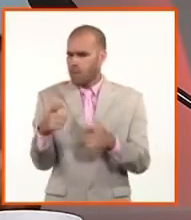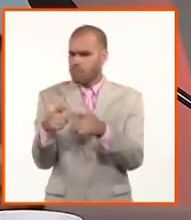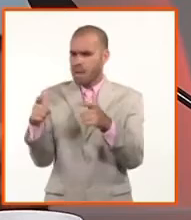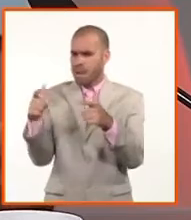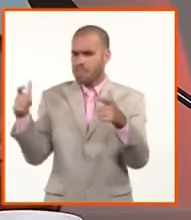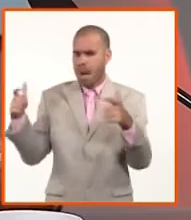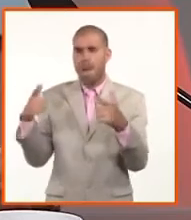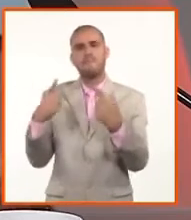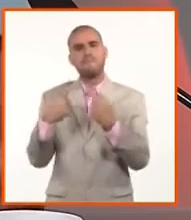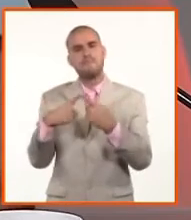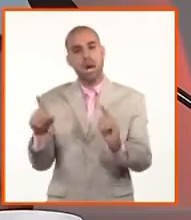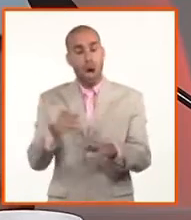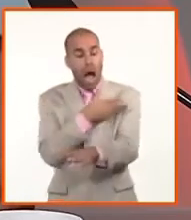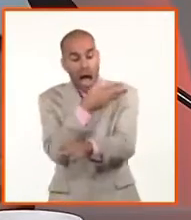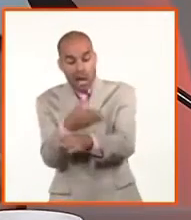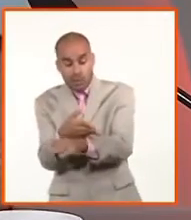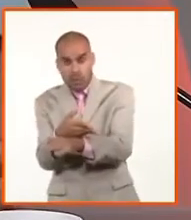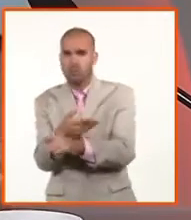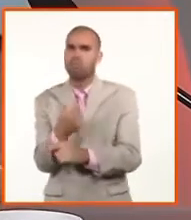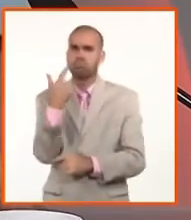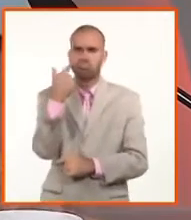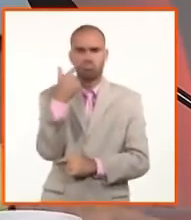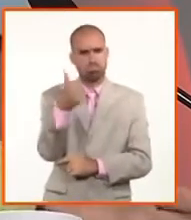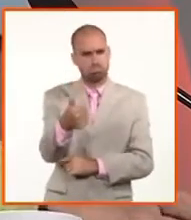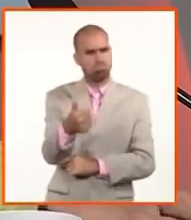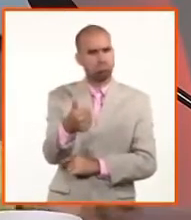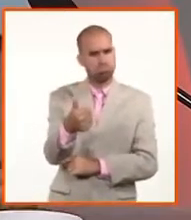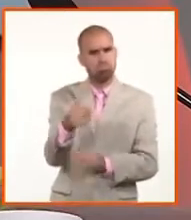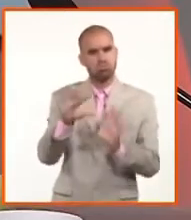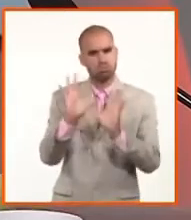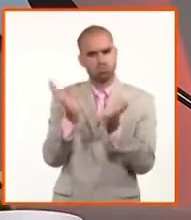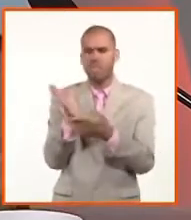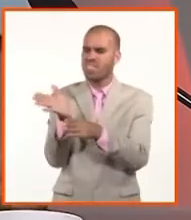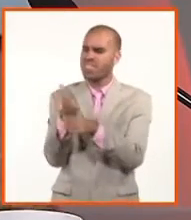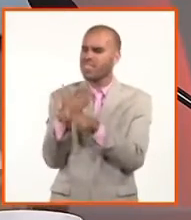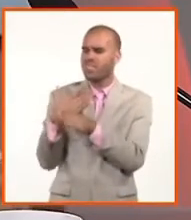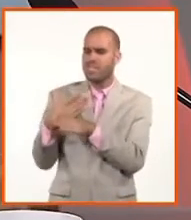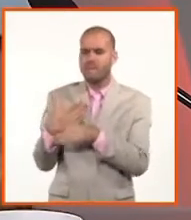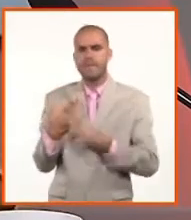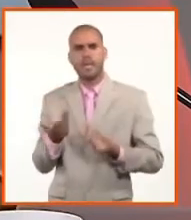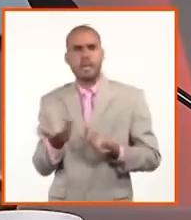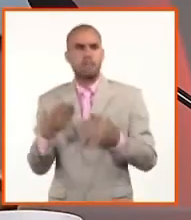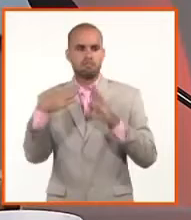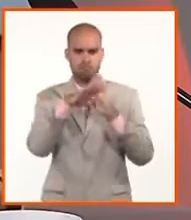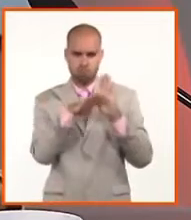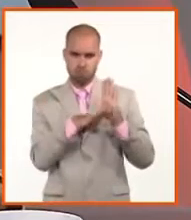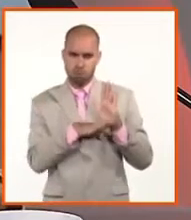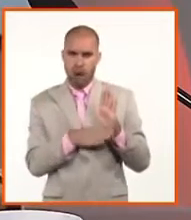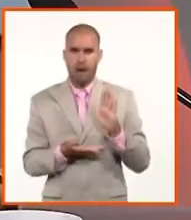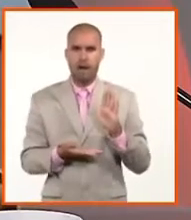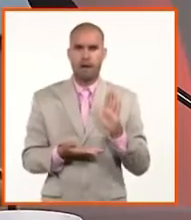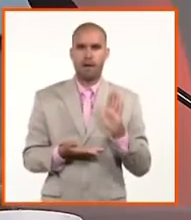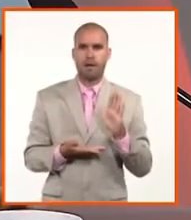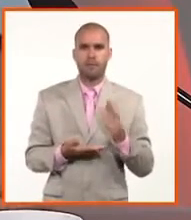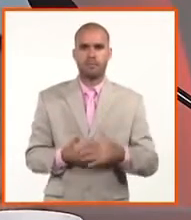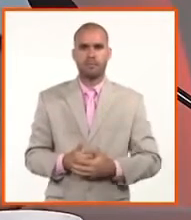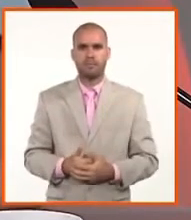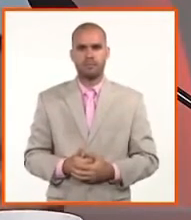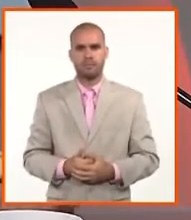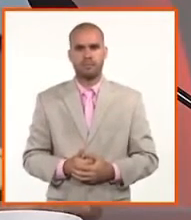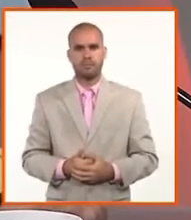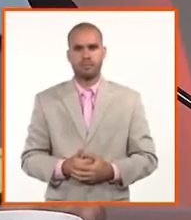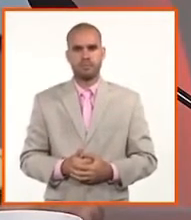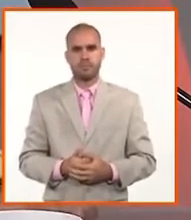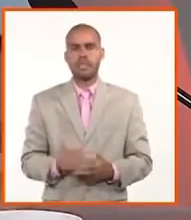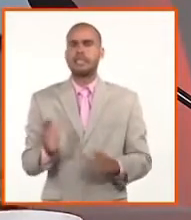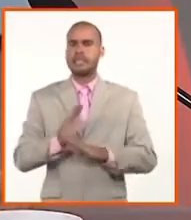creo que hemos logrado tener una variedad en cuanto a programación. Hemos logrado también consolidar una red